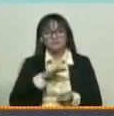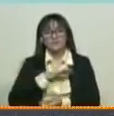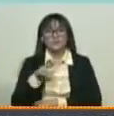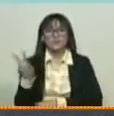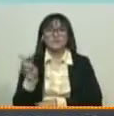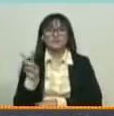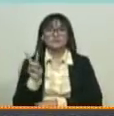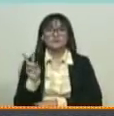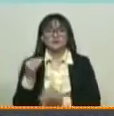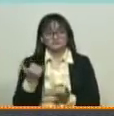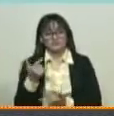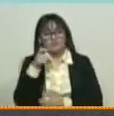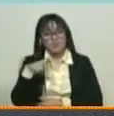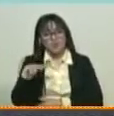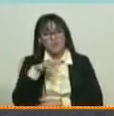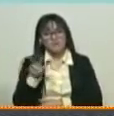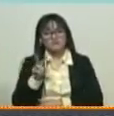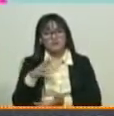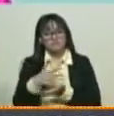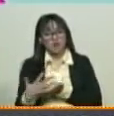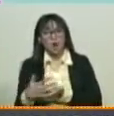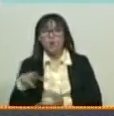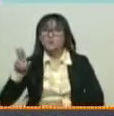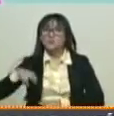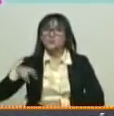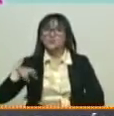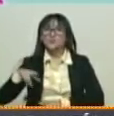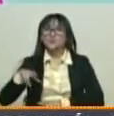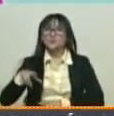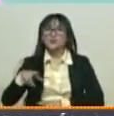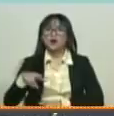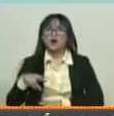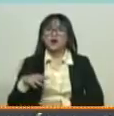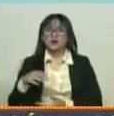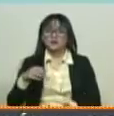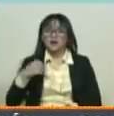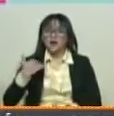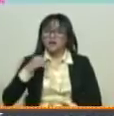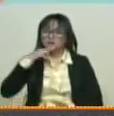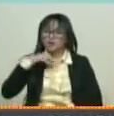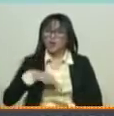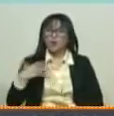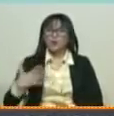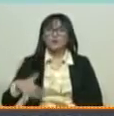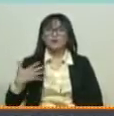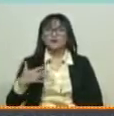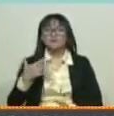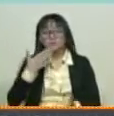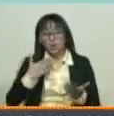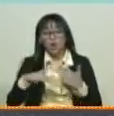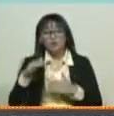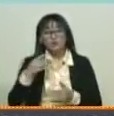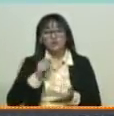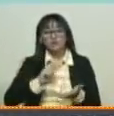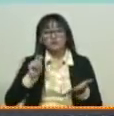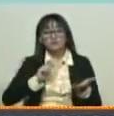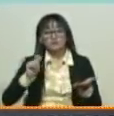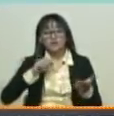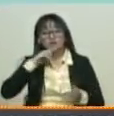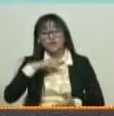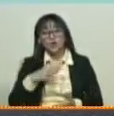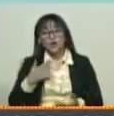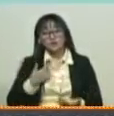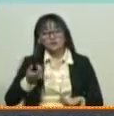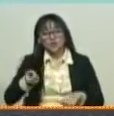está, el pueblo de Venezuela jamás se ha rendido, está escrito en su historia, pero está también por escribirse la historia donde nosotros nuevamente vamos